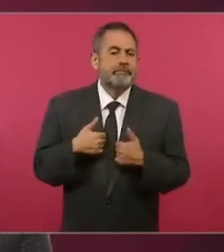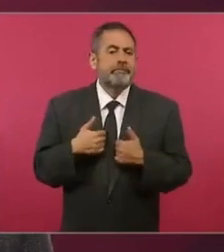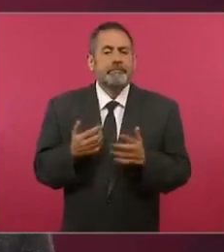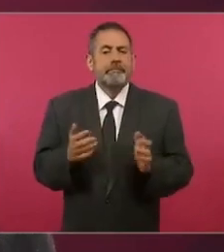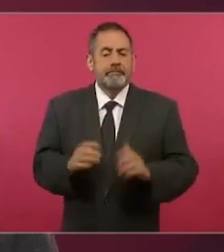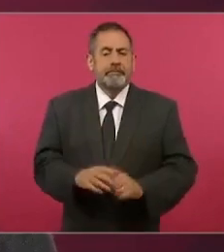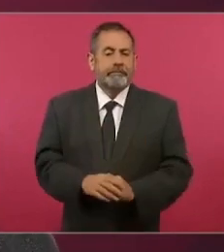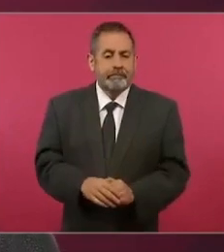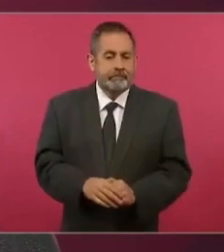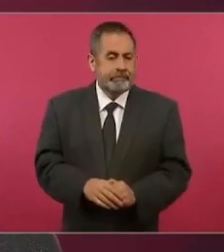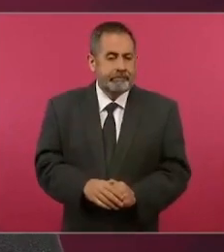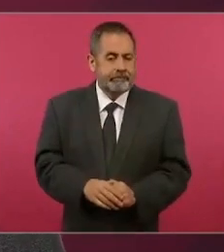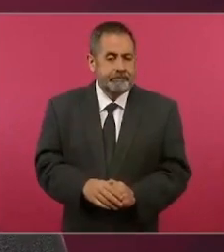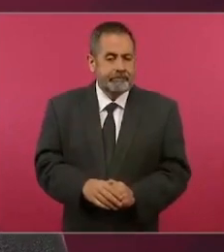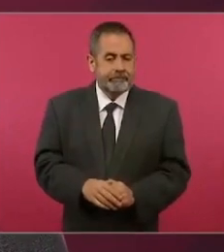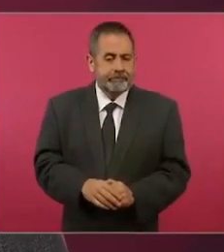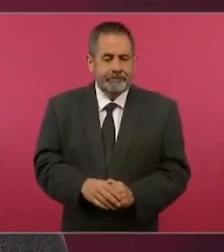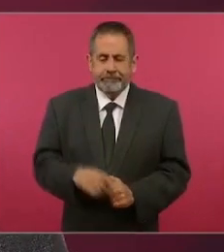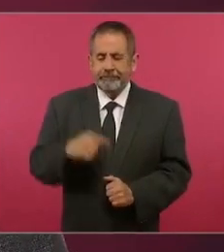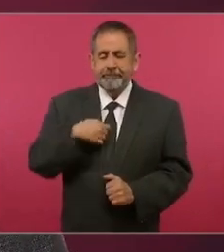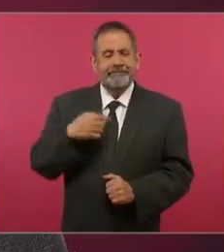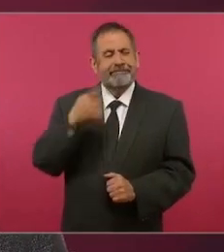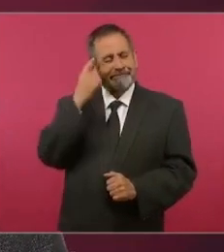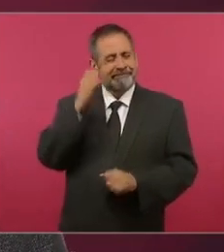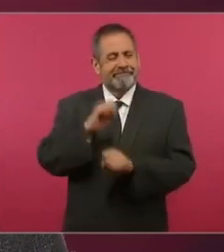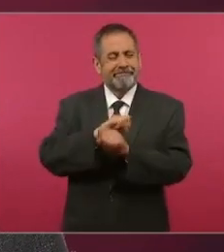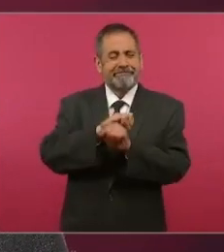como pavo real.